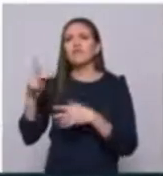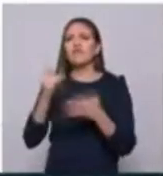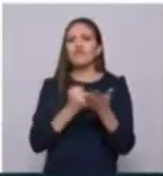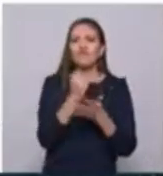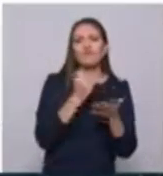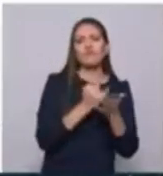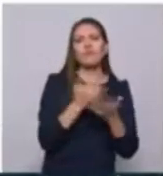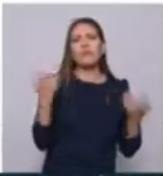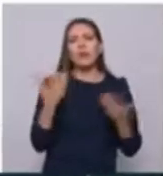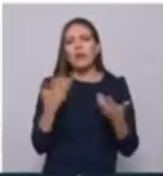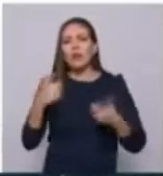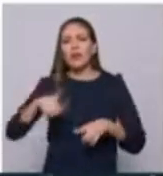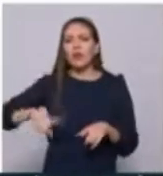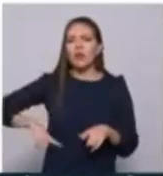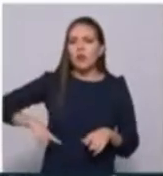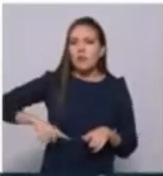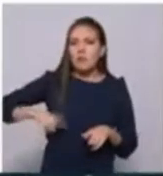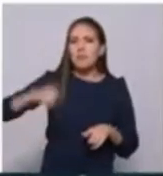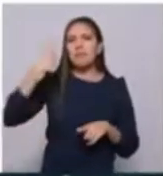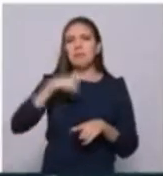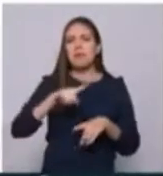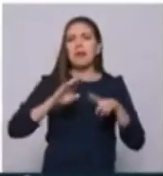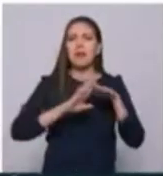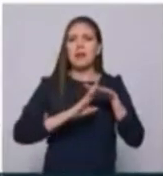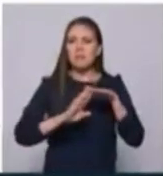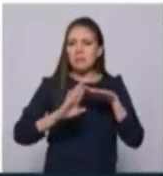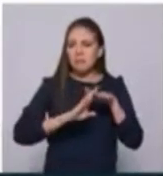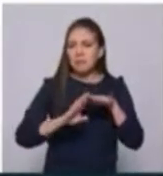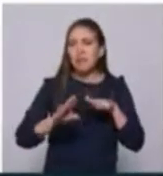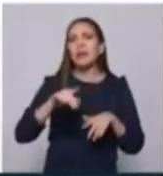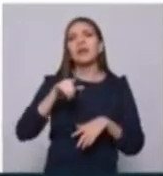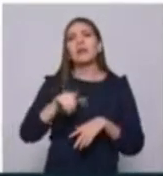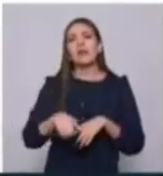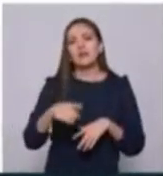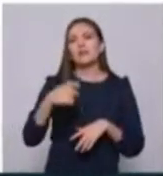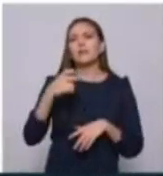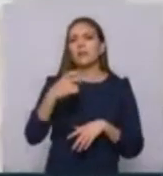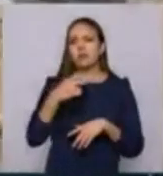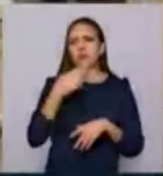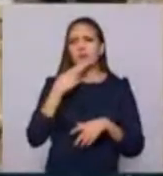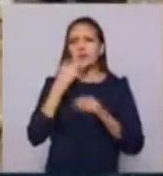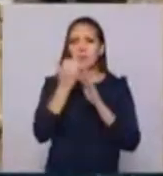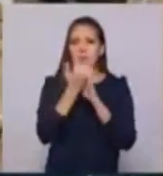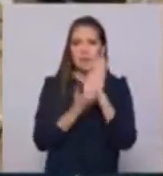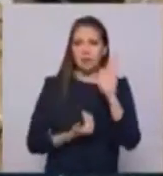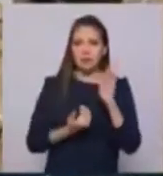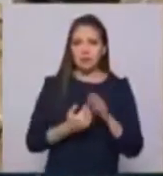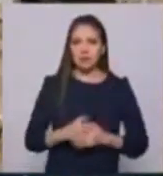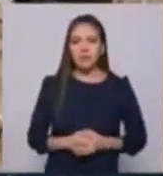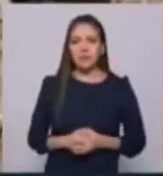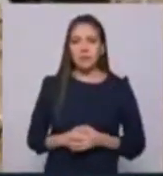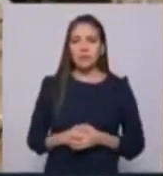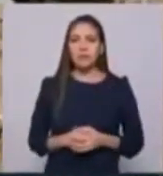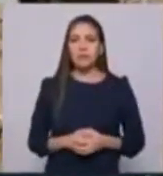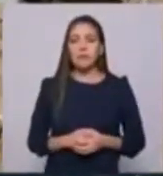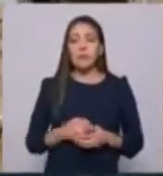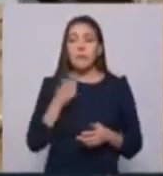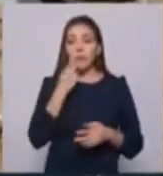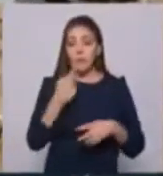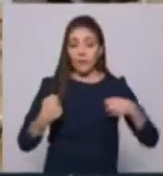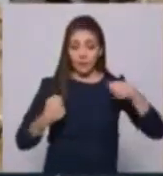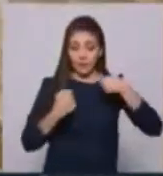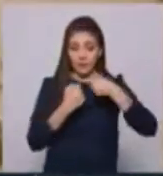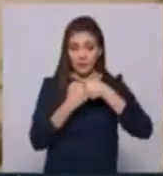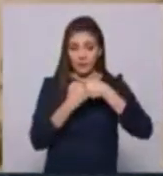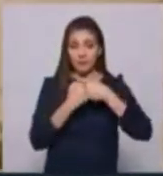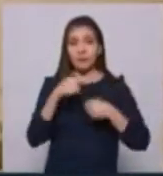con fundamento en la Ley Mexicana de Migración y en nuestras disposiciones constitucionales. Detalló que en la frontera norte,